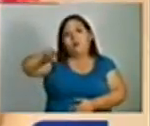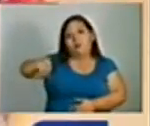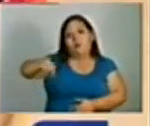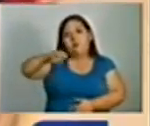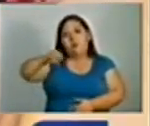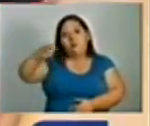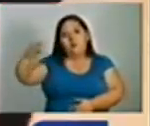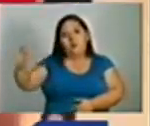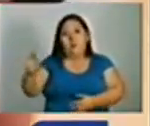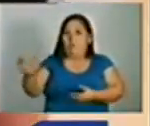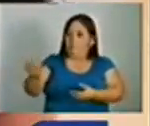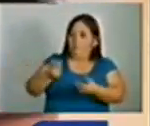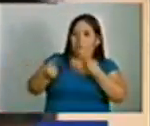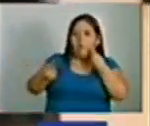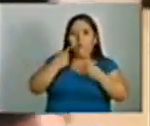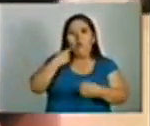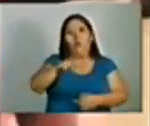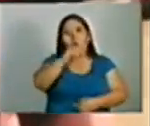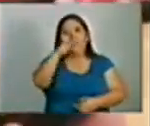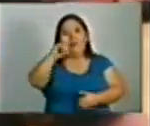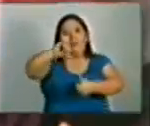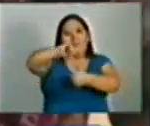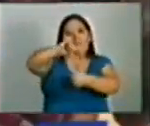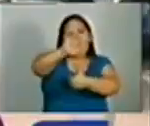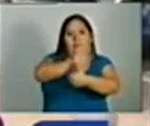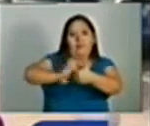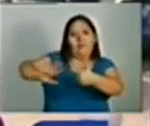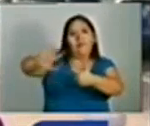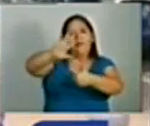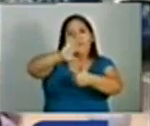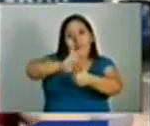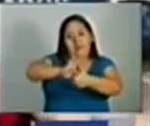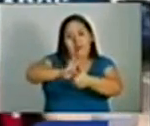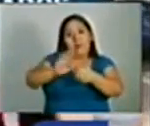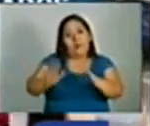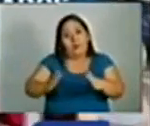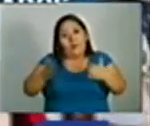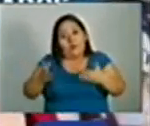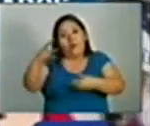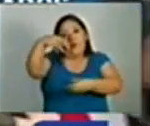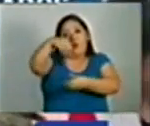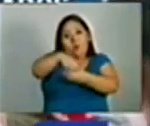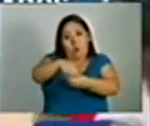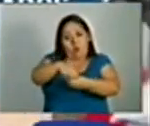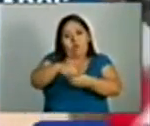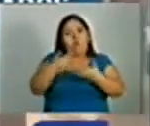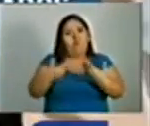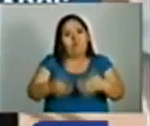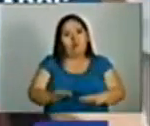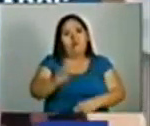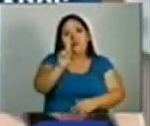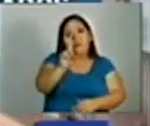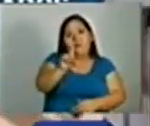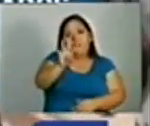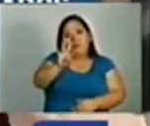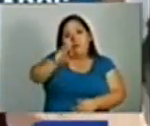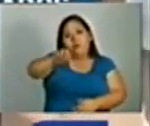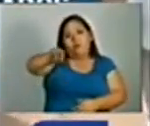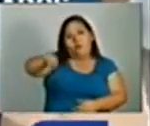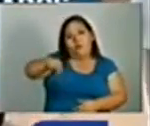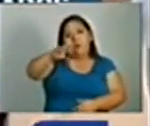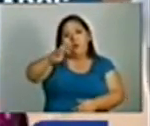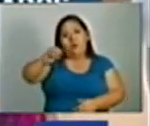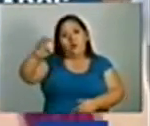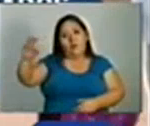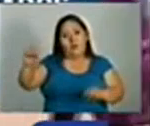personas provenientes de los países del Triángulo Norte Centroamericano. Esto incluyó a más de 140.000